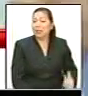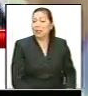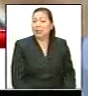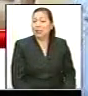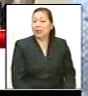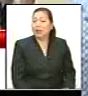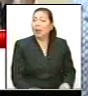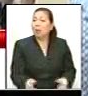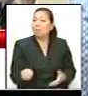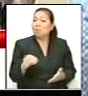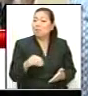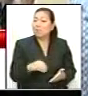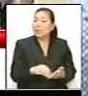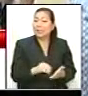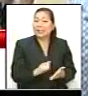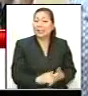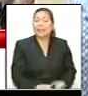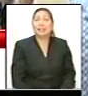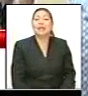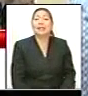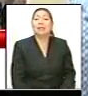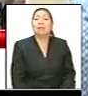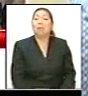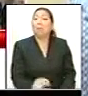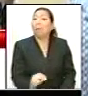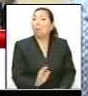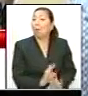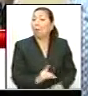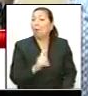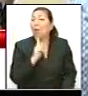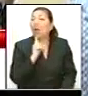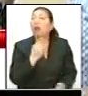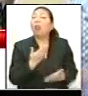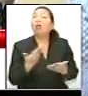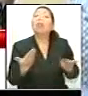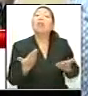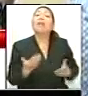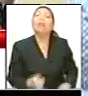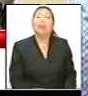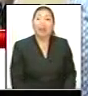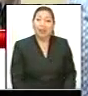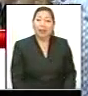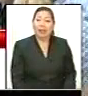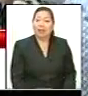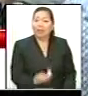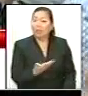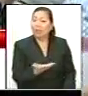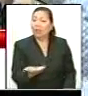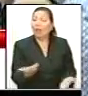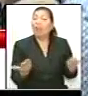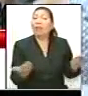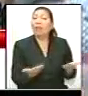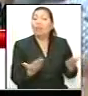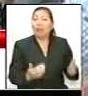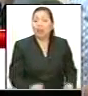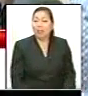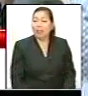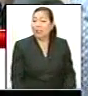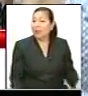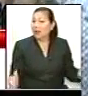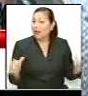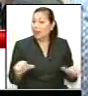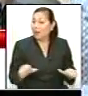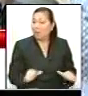tiempo complementario. Y no les pasó nada. ¿Dónde están esos? ¿Dónde están esos? Y lo peor,